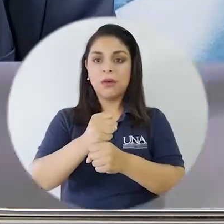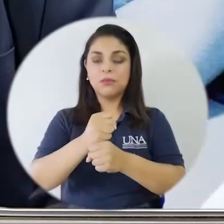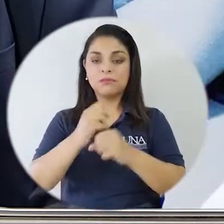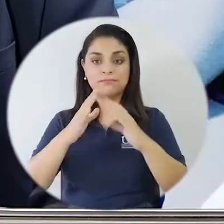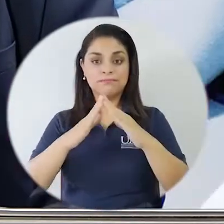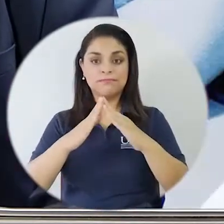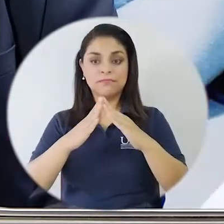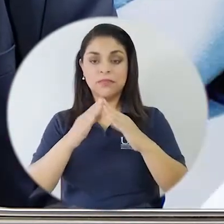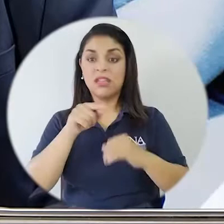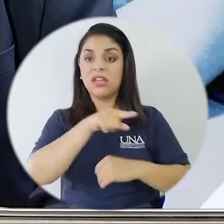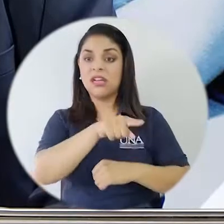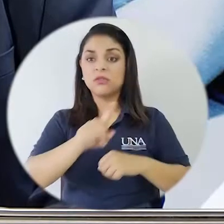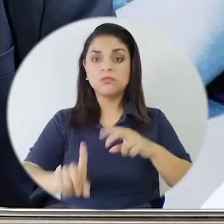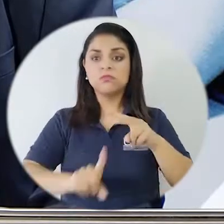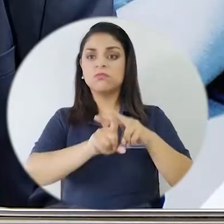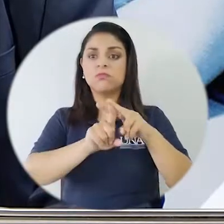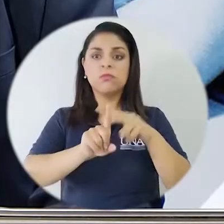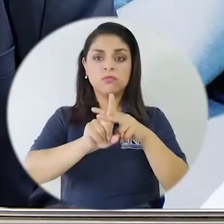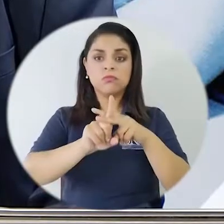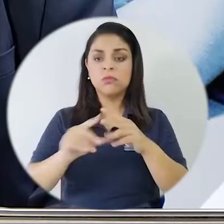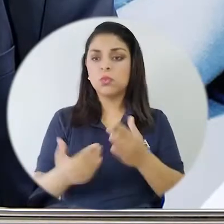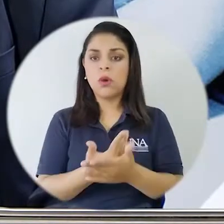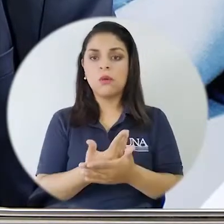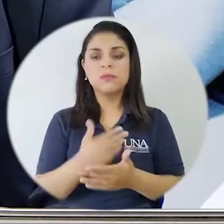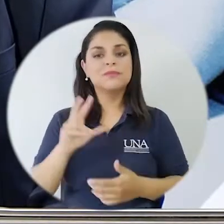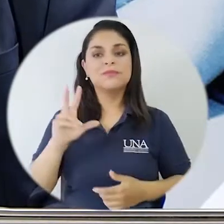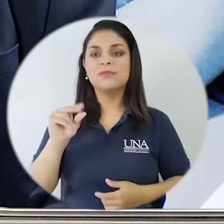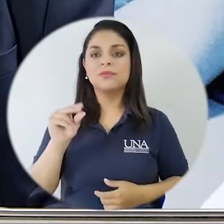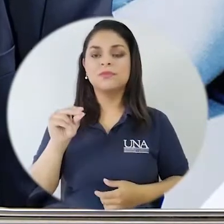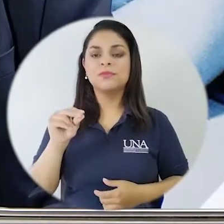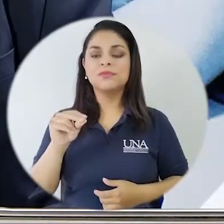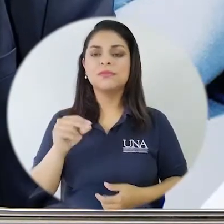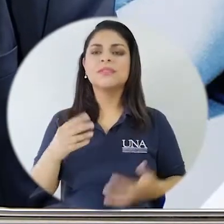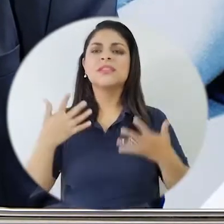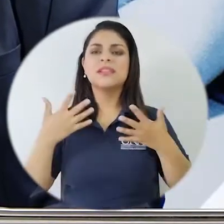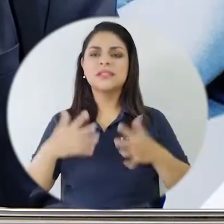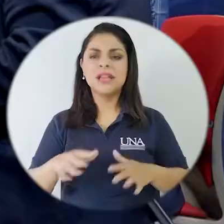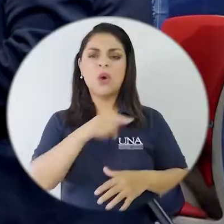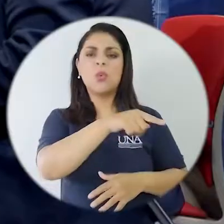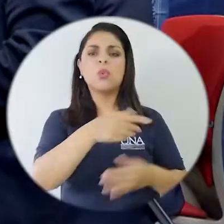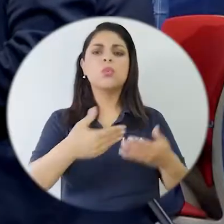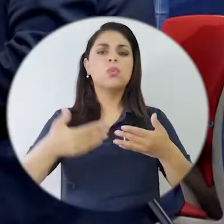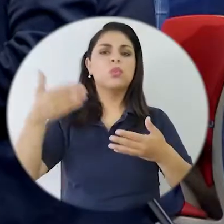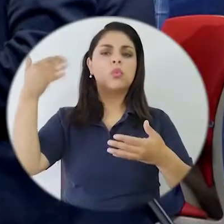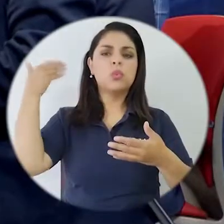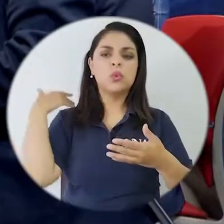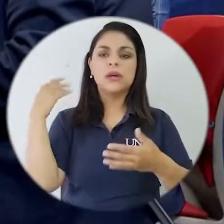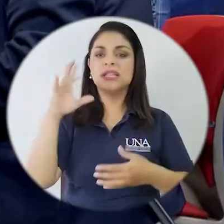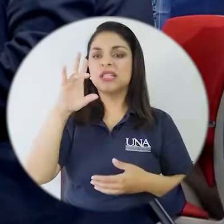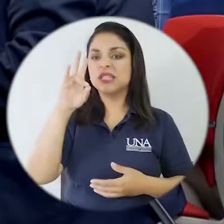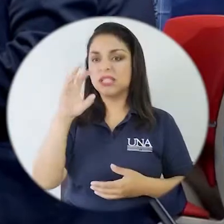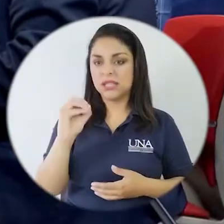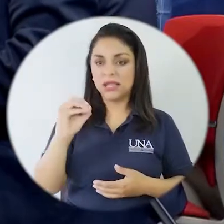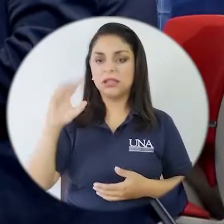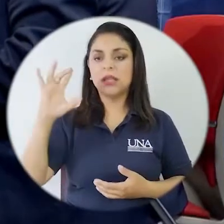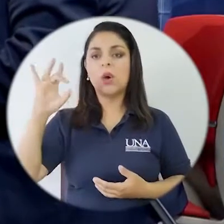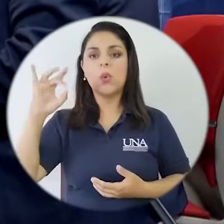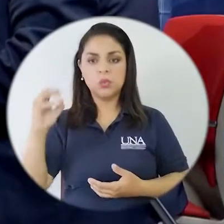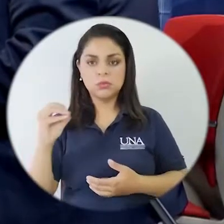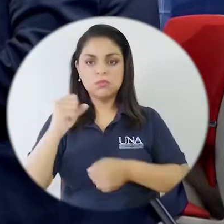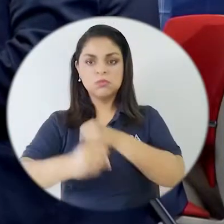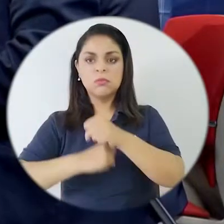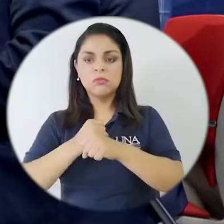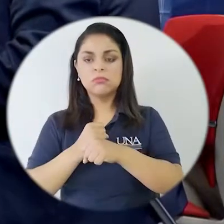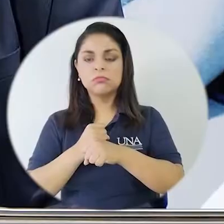es un Exacto. fenómeno que viene de manera más sistemática desde los 70s, 80s, cuando en